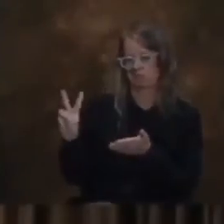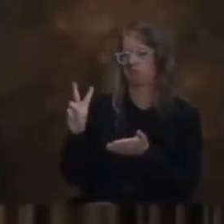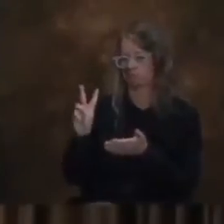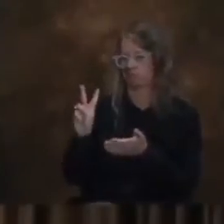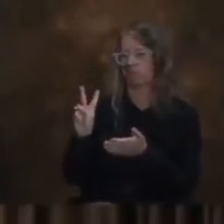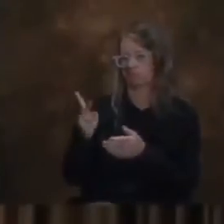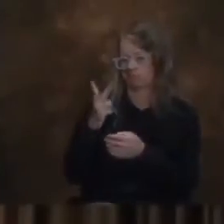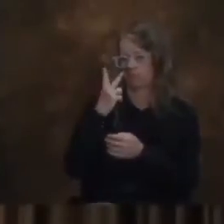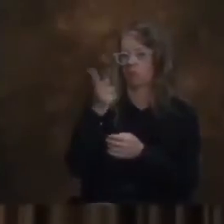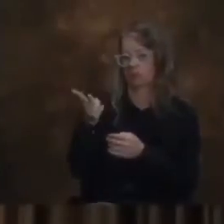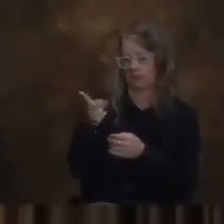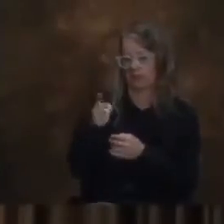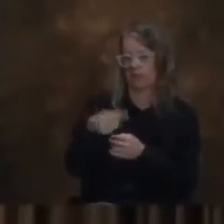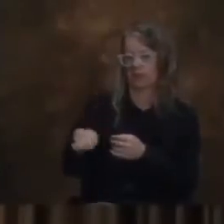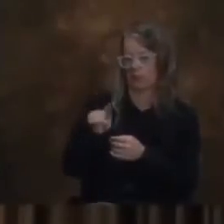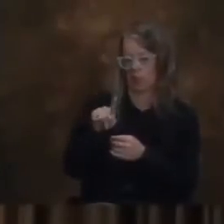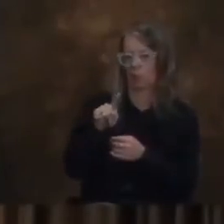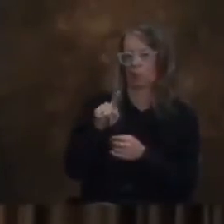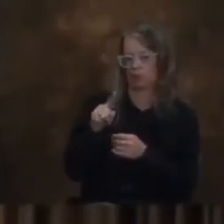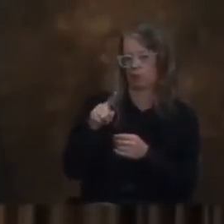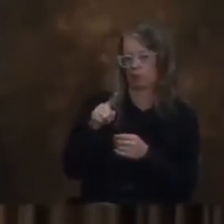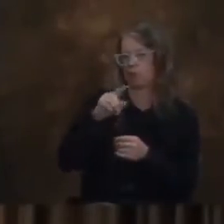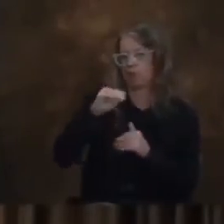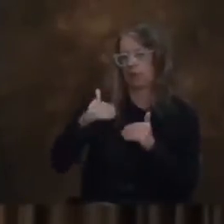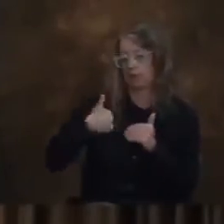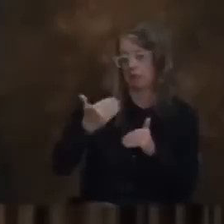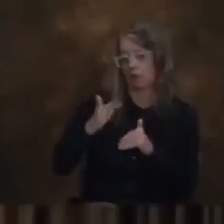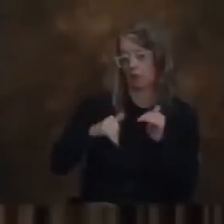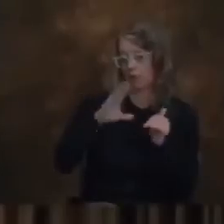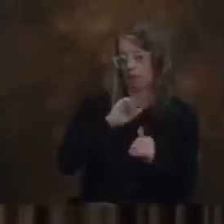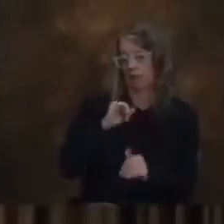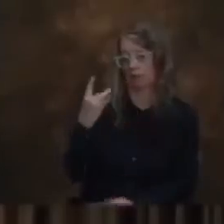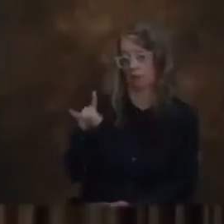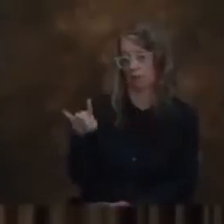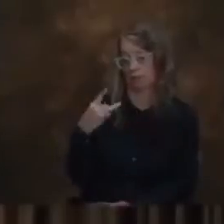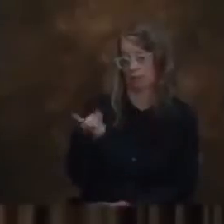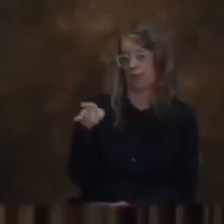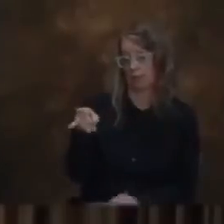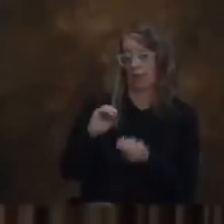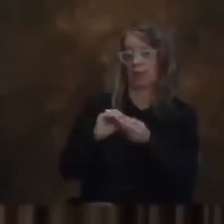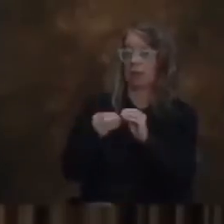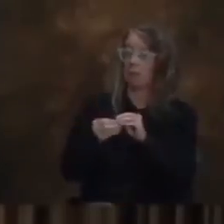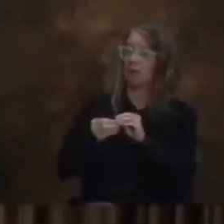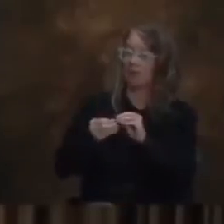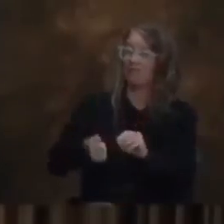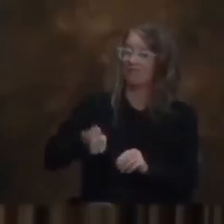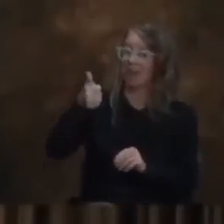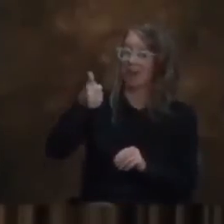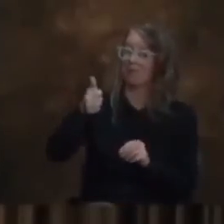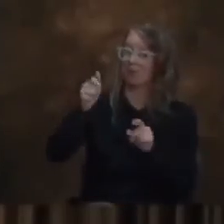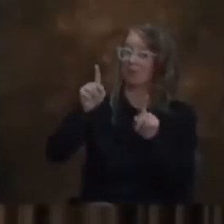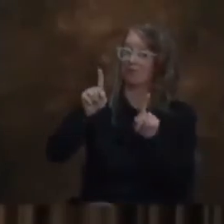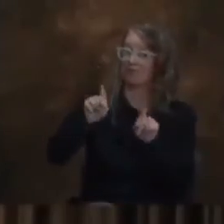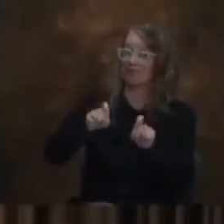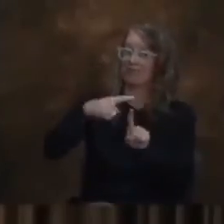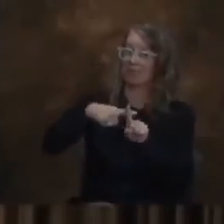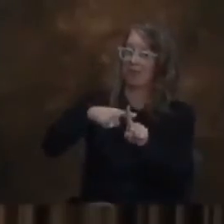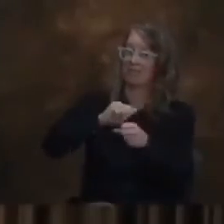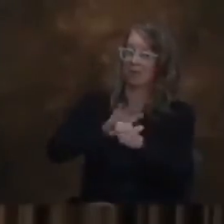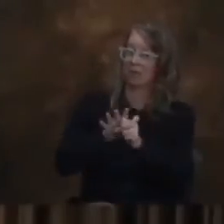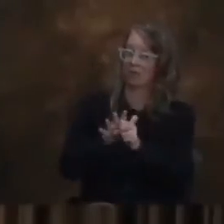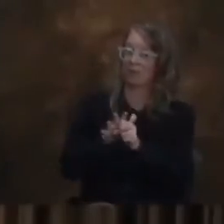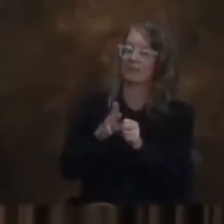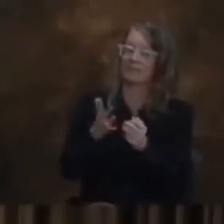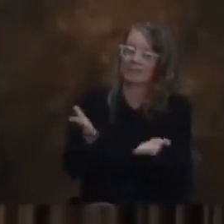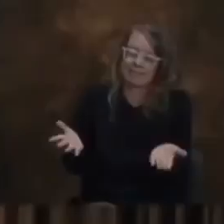una proporción de personas menores de 18 años esa tasa de de infección ha subido